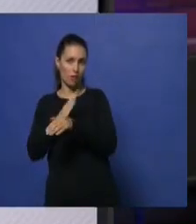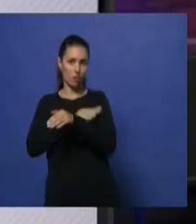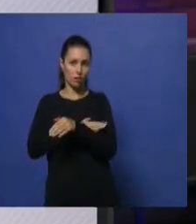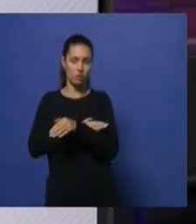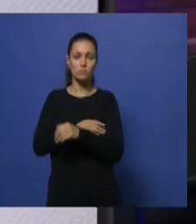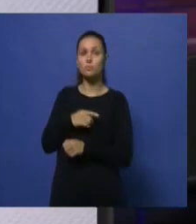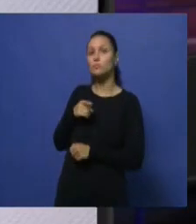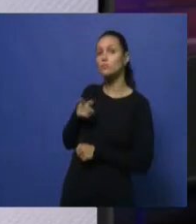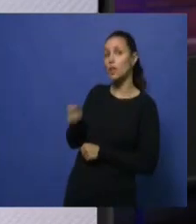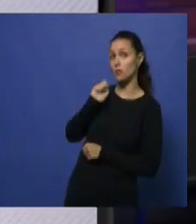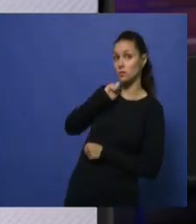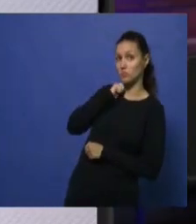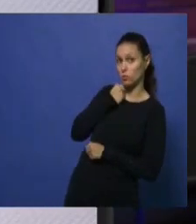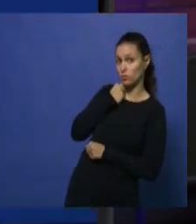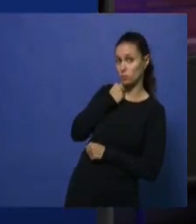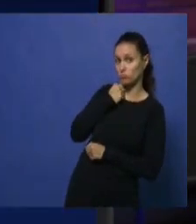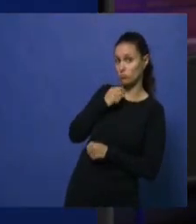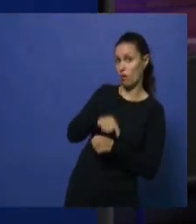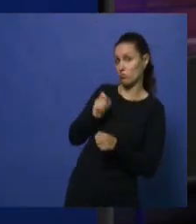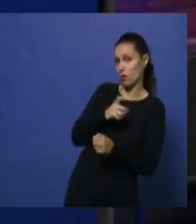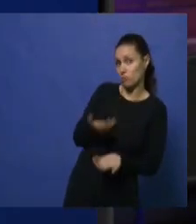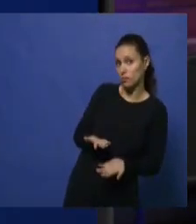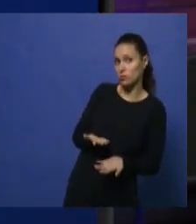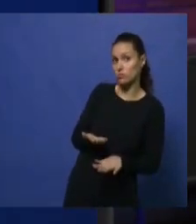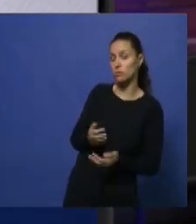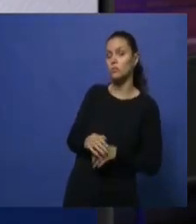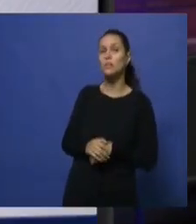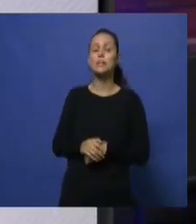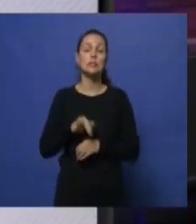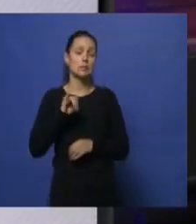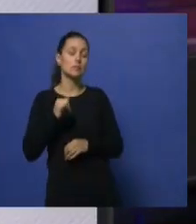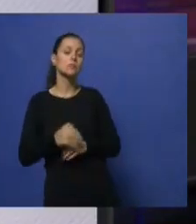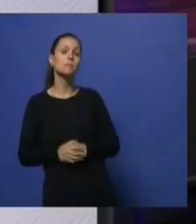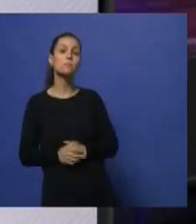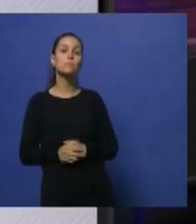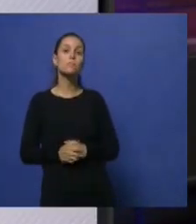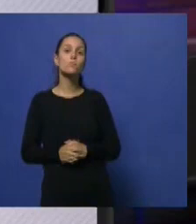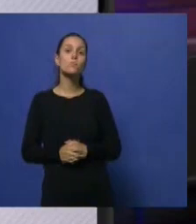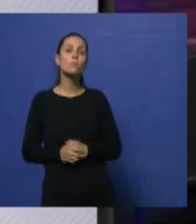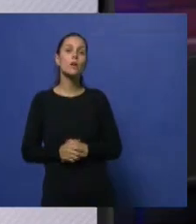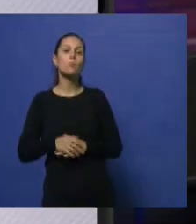cargo de la seguridad de haro en realidad en lo inmediato hasta que nombren alguien entiendo pero bueno